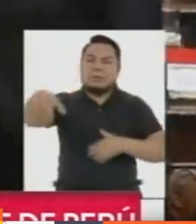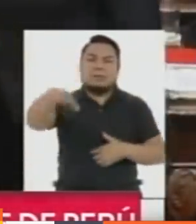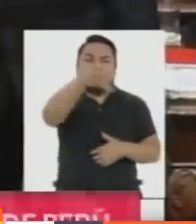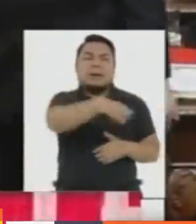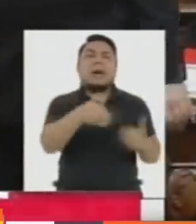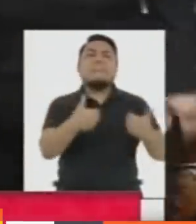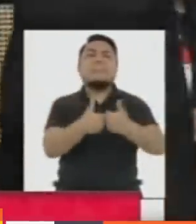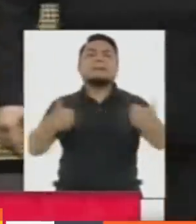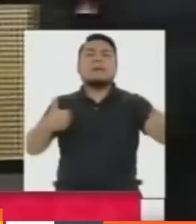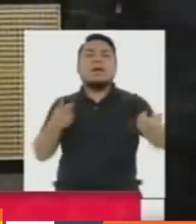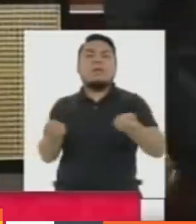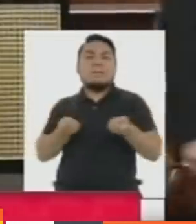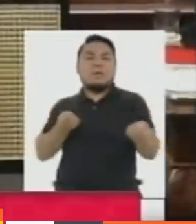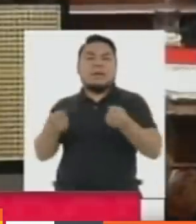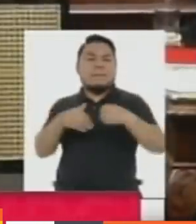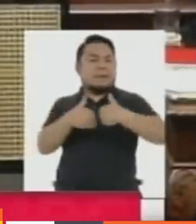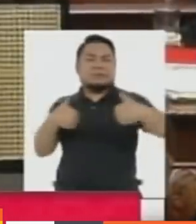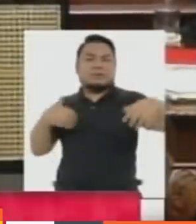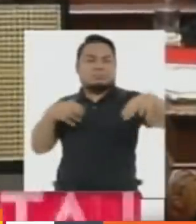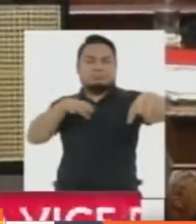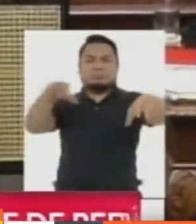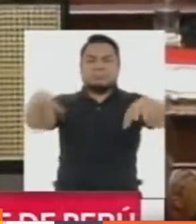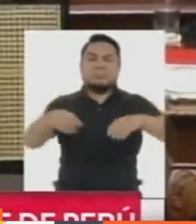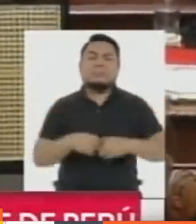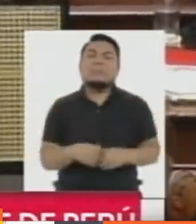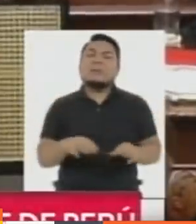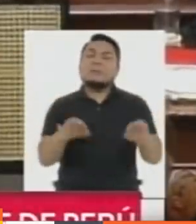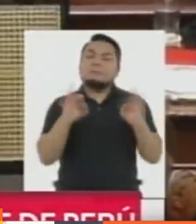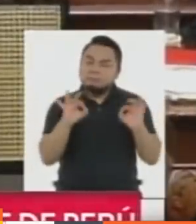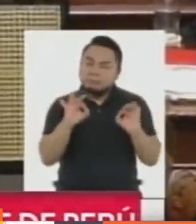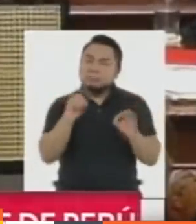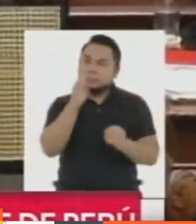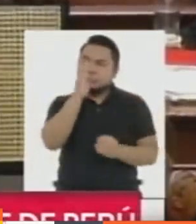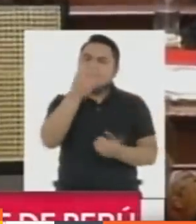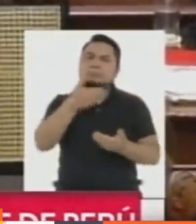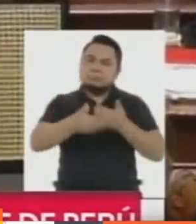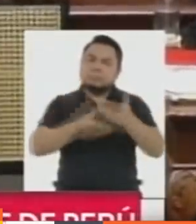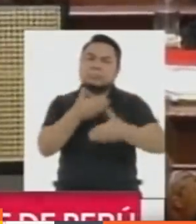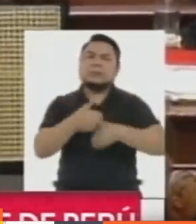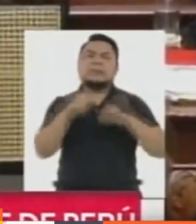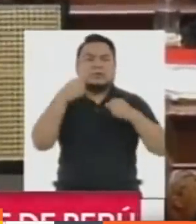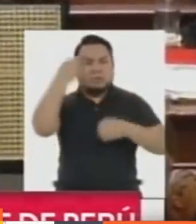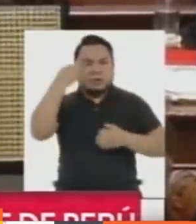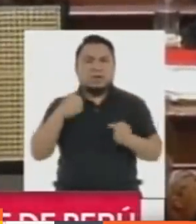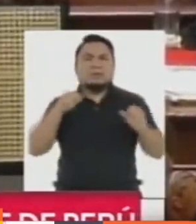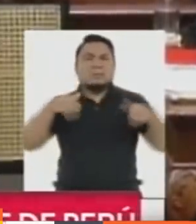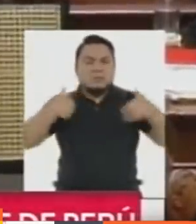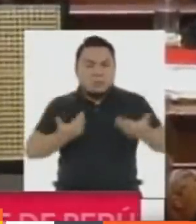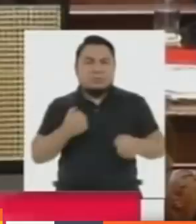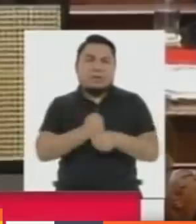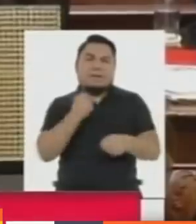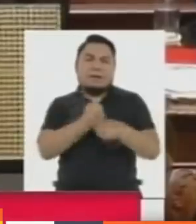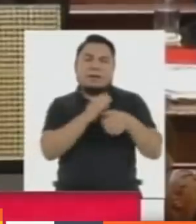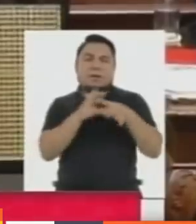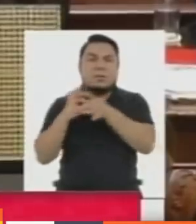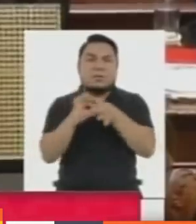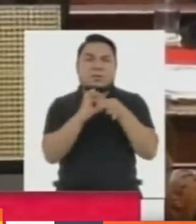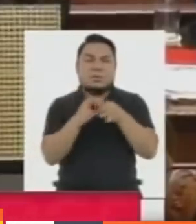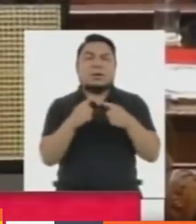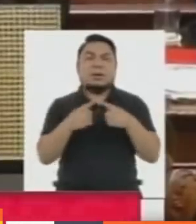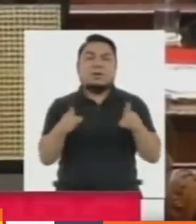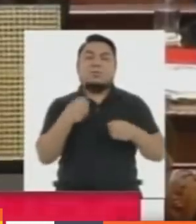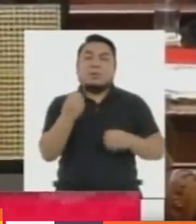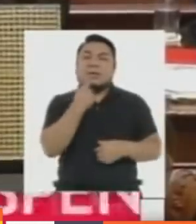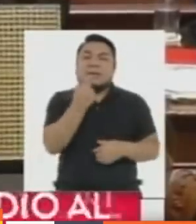congreso por bien las intervenciones de los parlamentarios sin embargo en beteta de fuerza popular que presidía la sesión cortó el